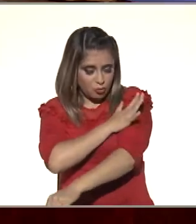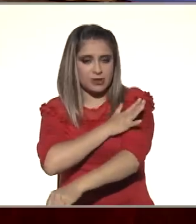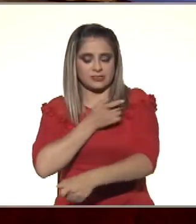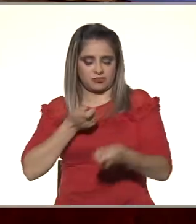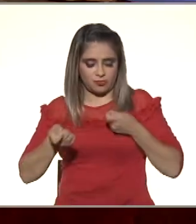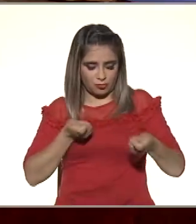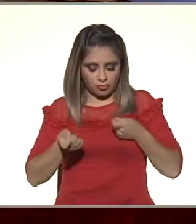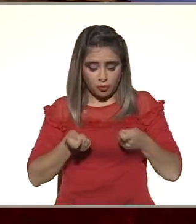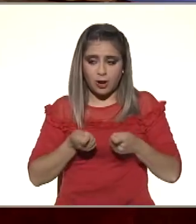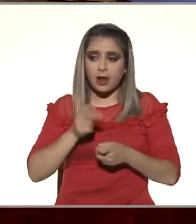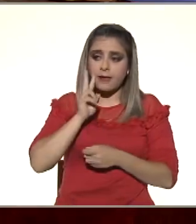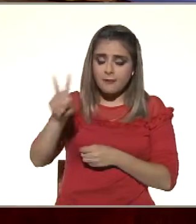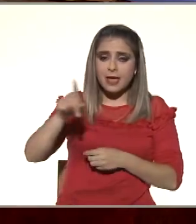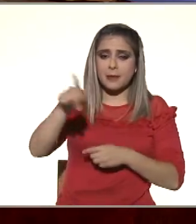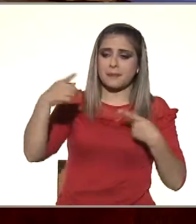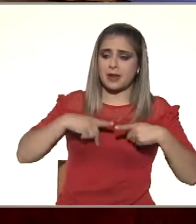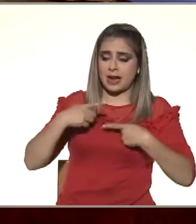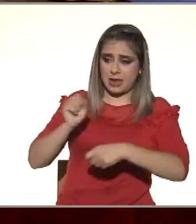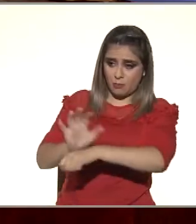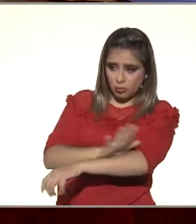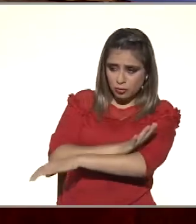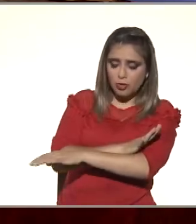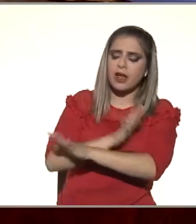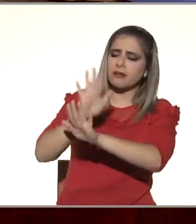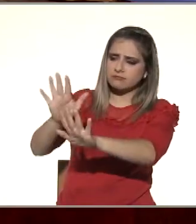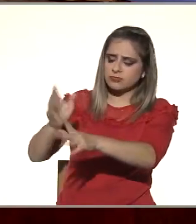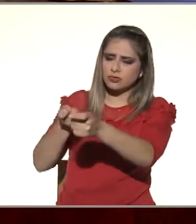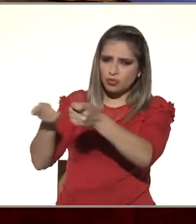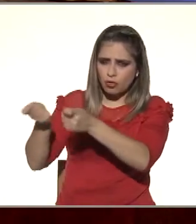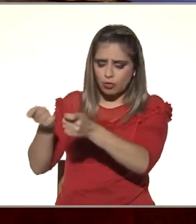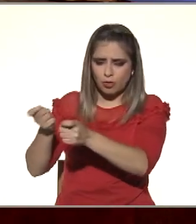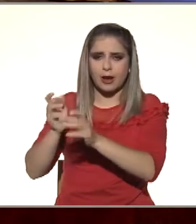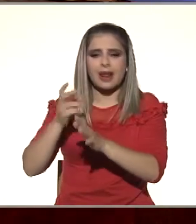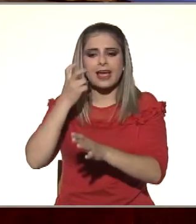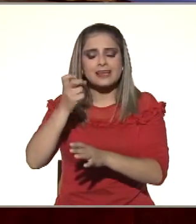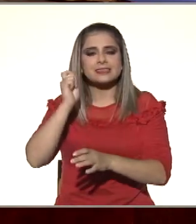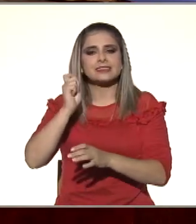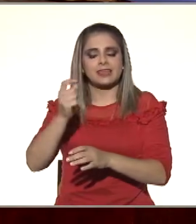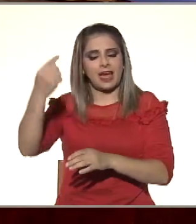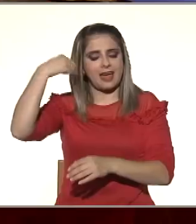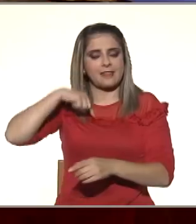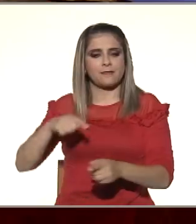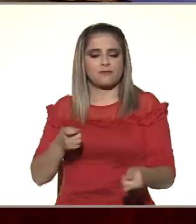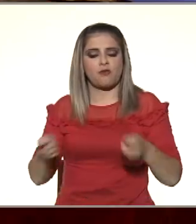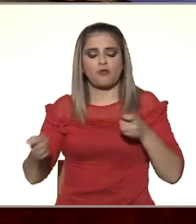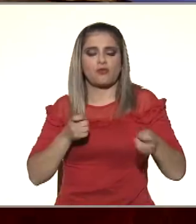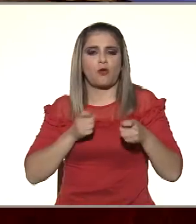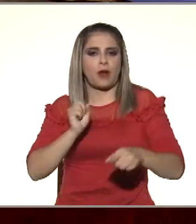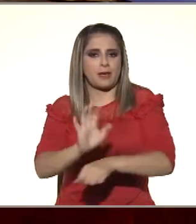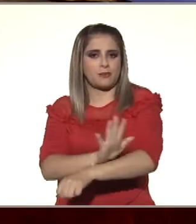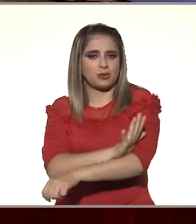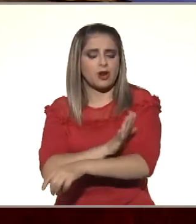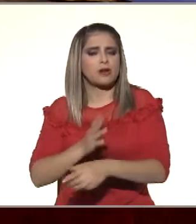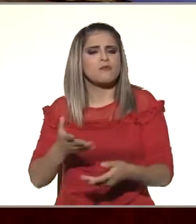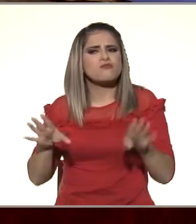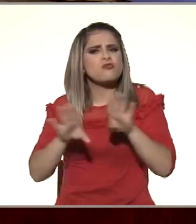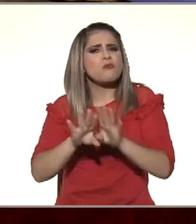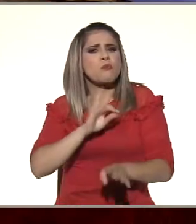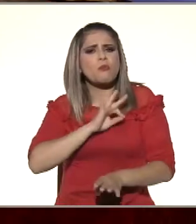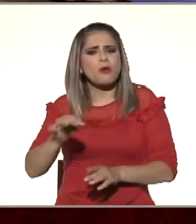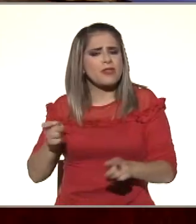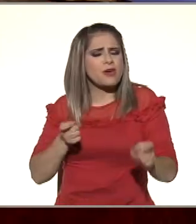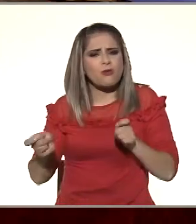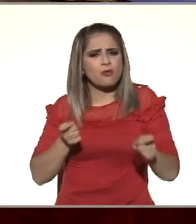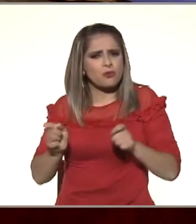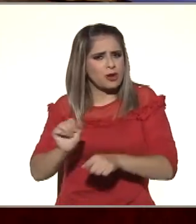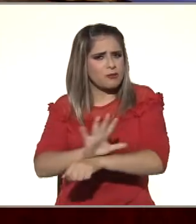habilidades que tenemos para adaptarnos a los cambios que hay en nuestra vida. ¿Cómo podemos desarrollar esta habilidad, la inteligencia emocional, que tiene que ver